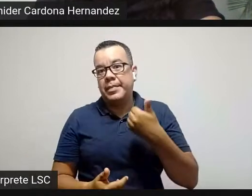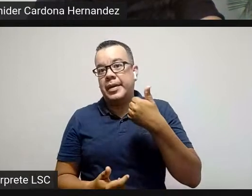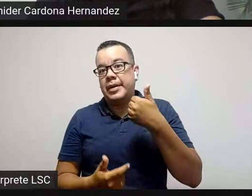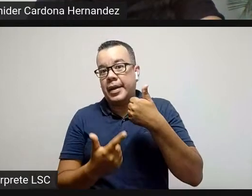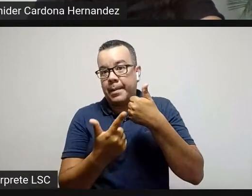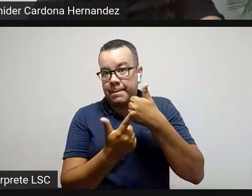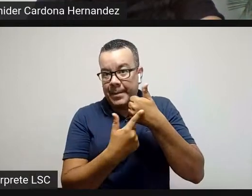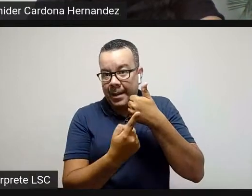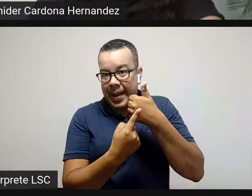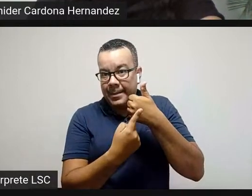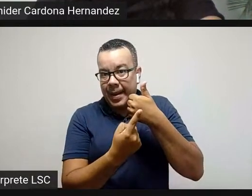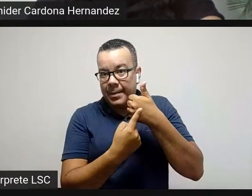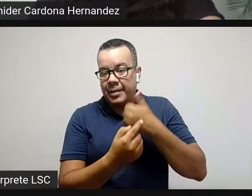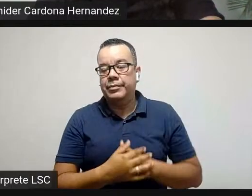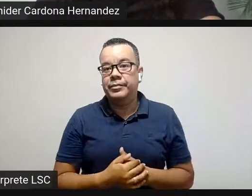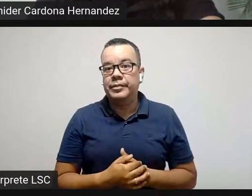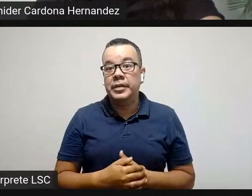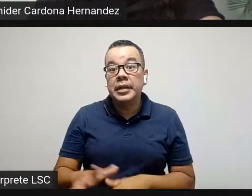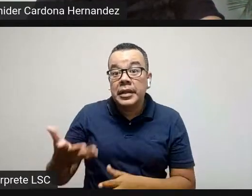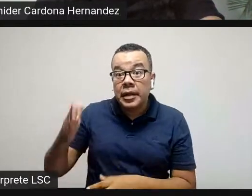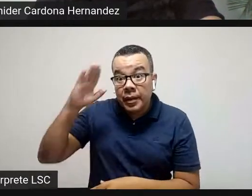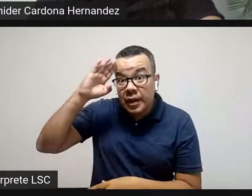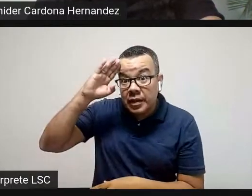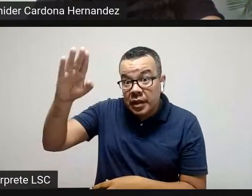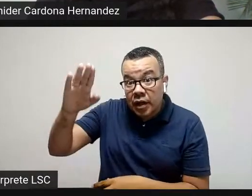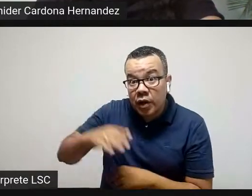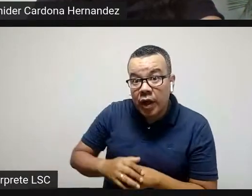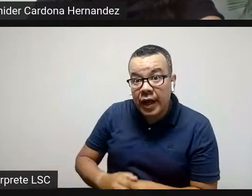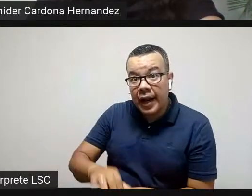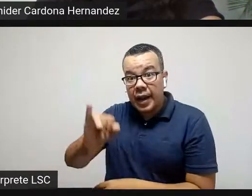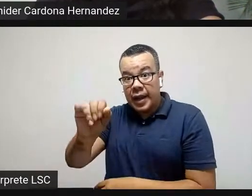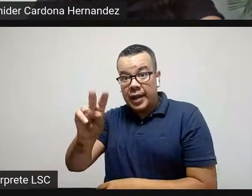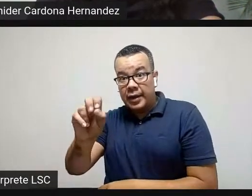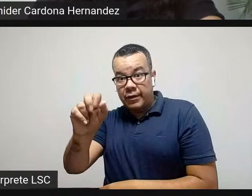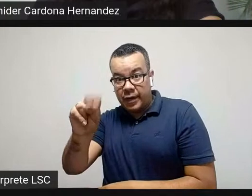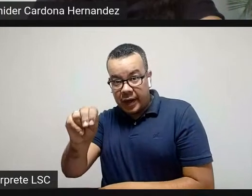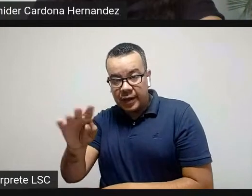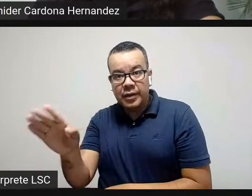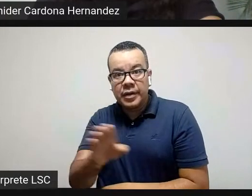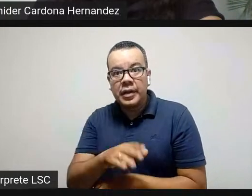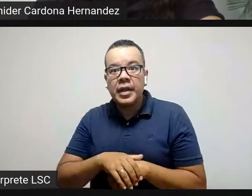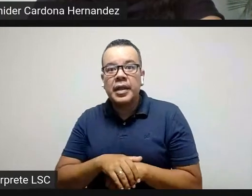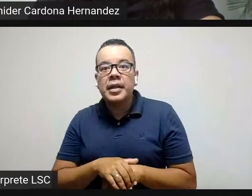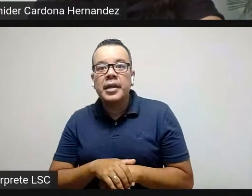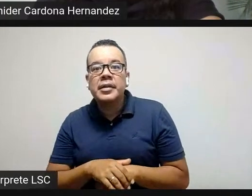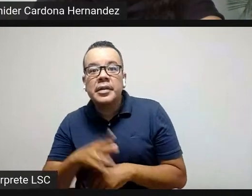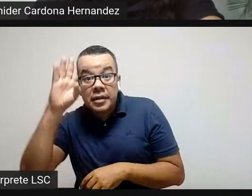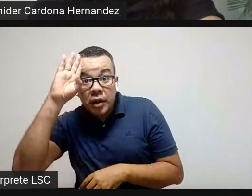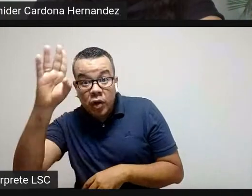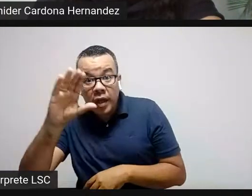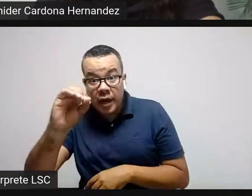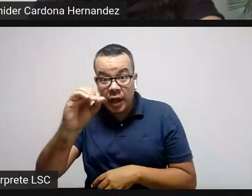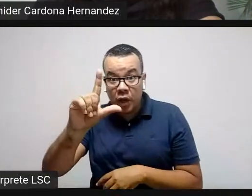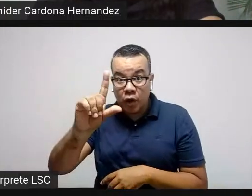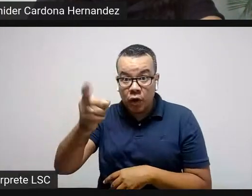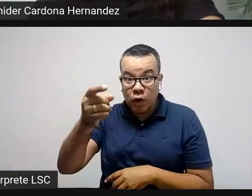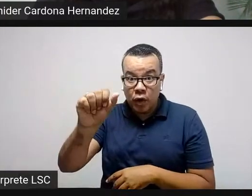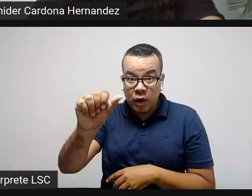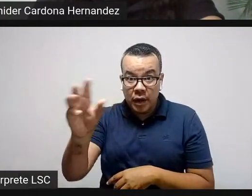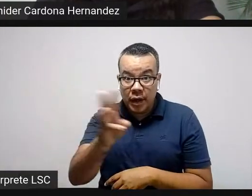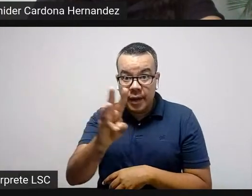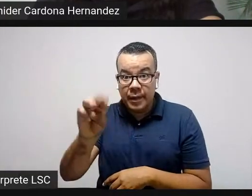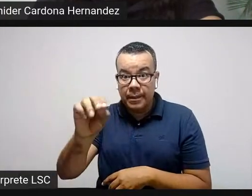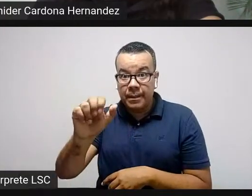también a Iván Marín, a Olga María Cleves y a Mónica Palacio, que nos acompañaron esta noche.